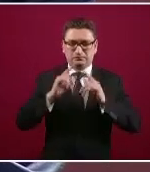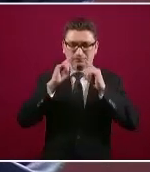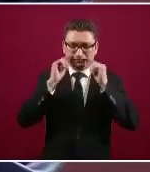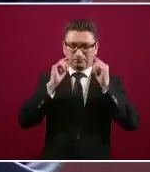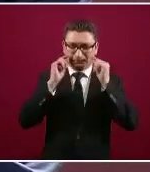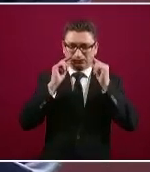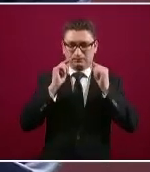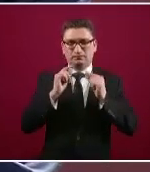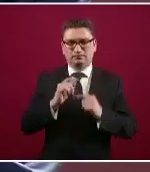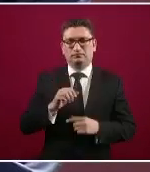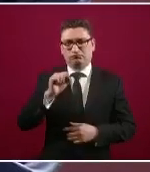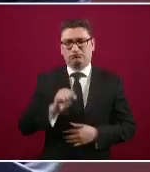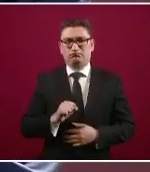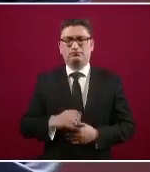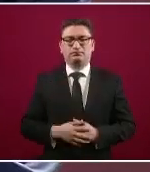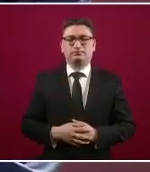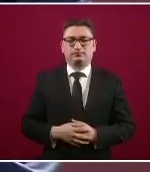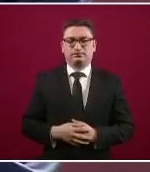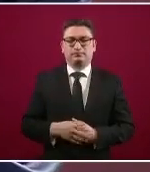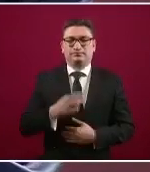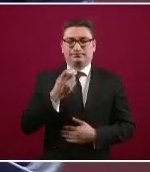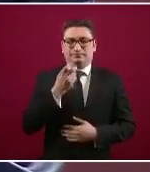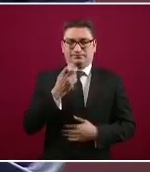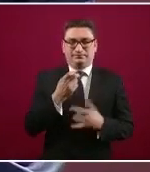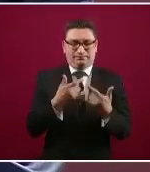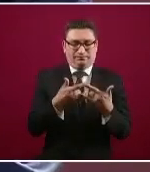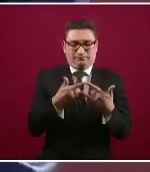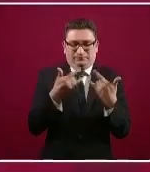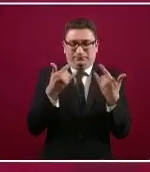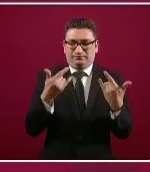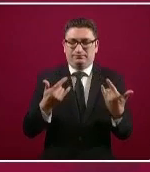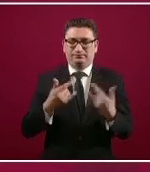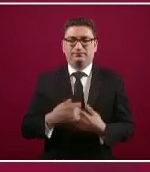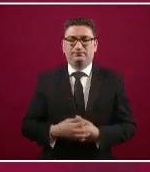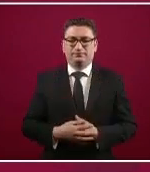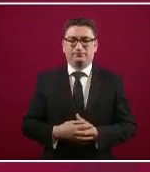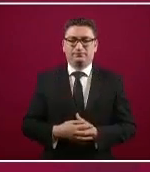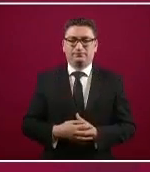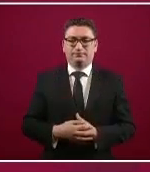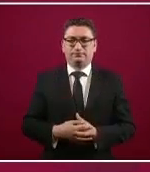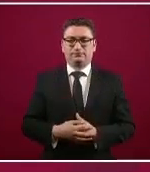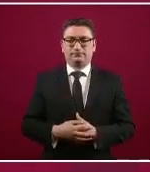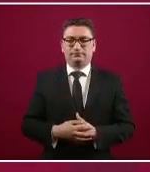es la historia.